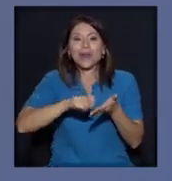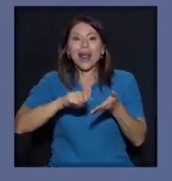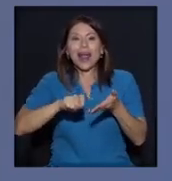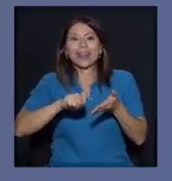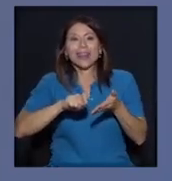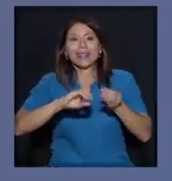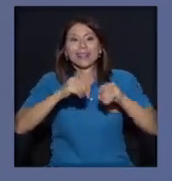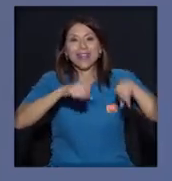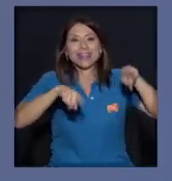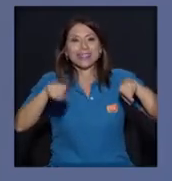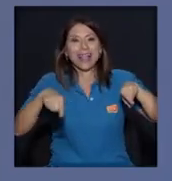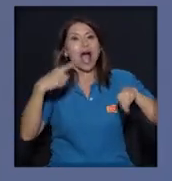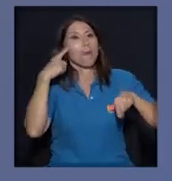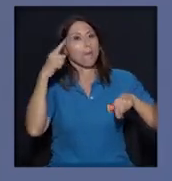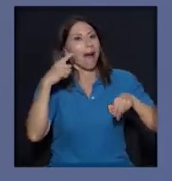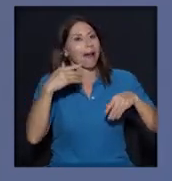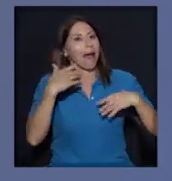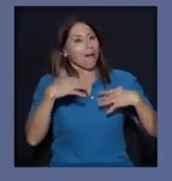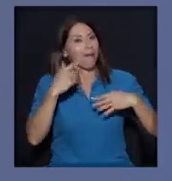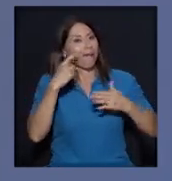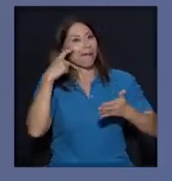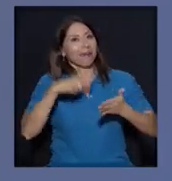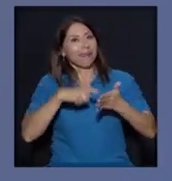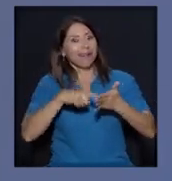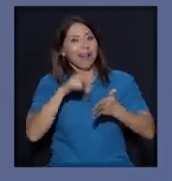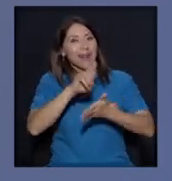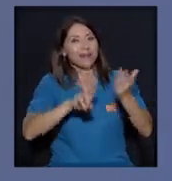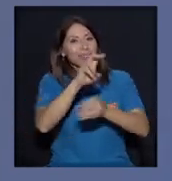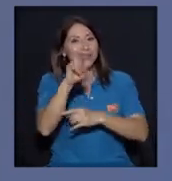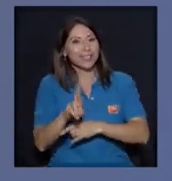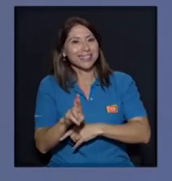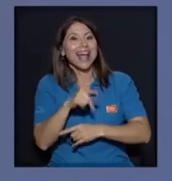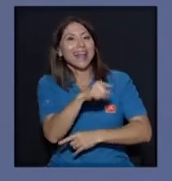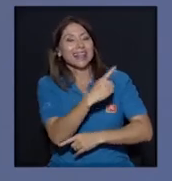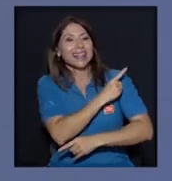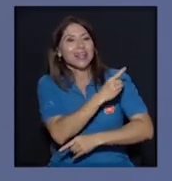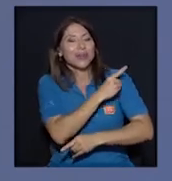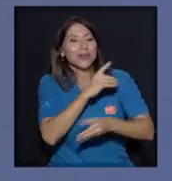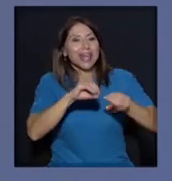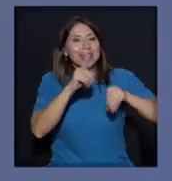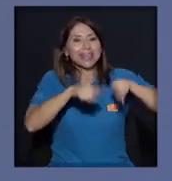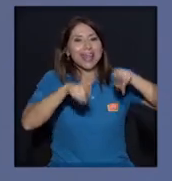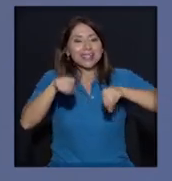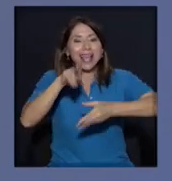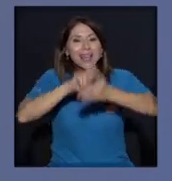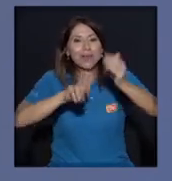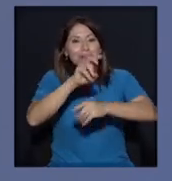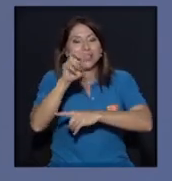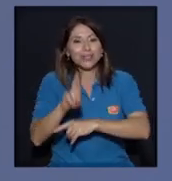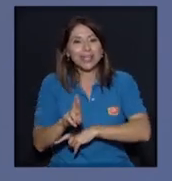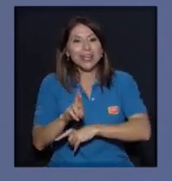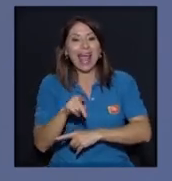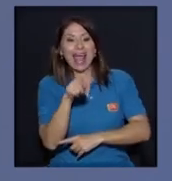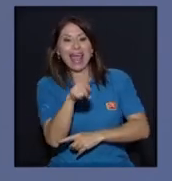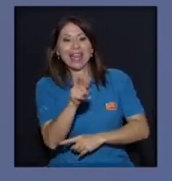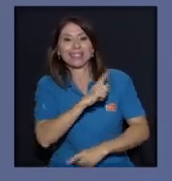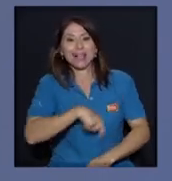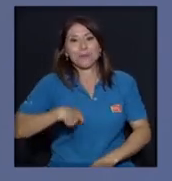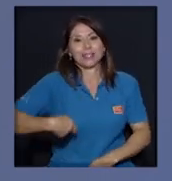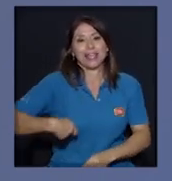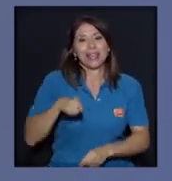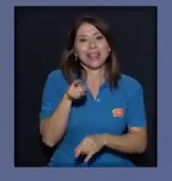más, es el director de Estadística en la Universidad de Costa Rica, es el presidente de ese